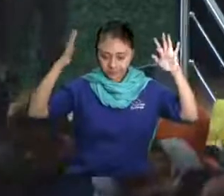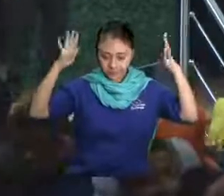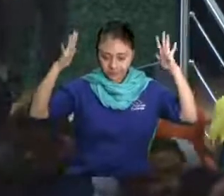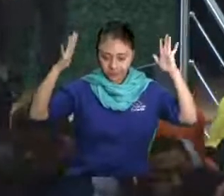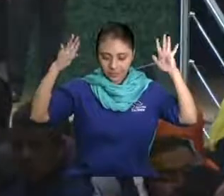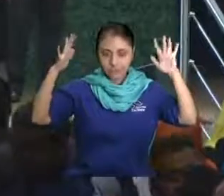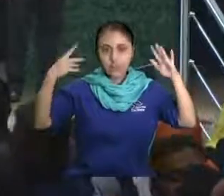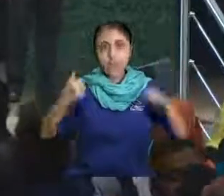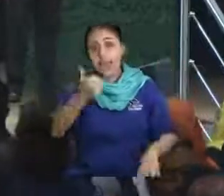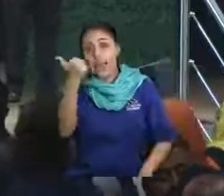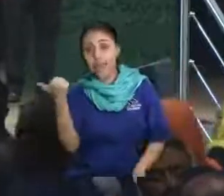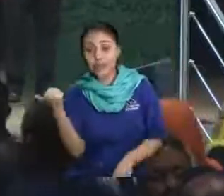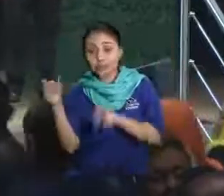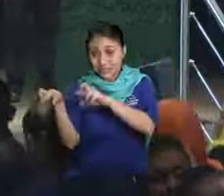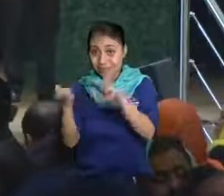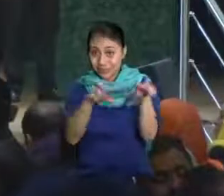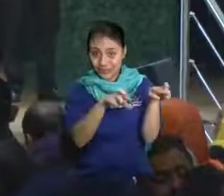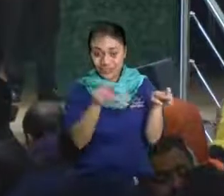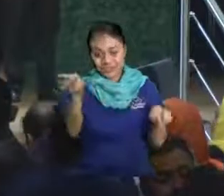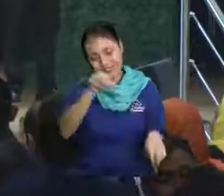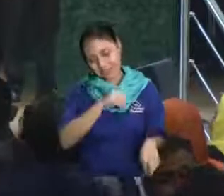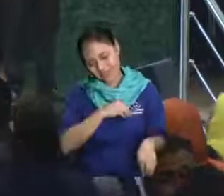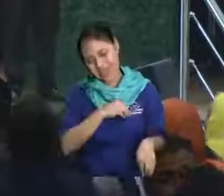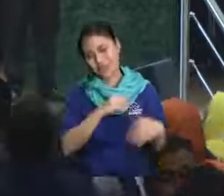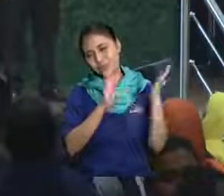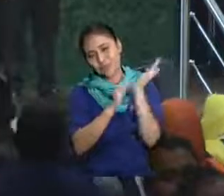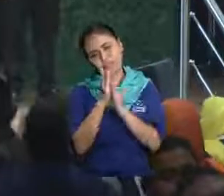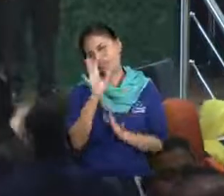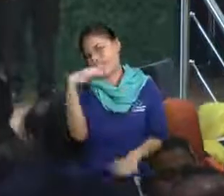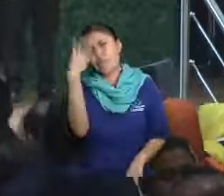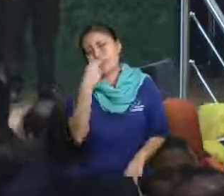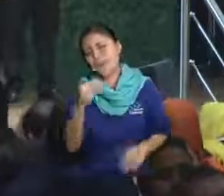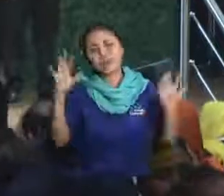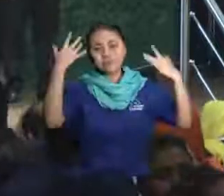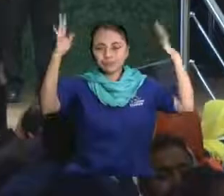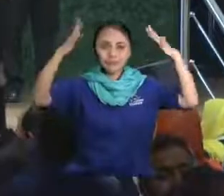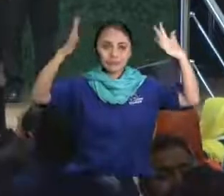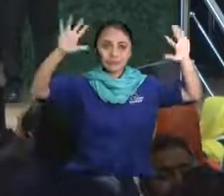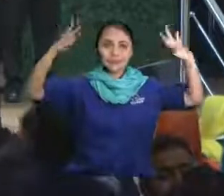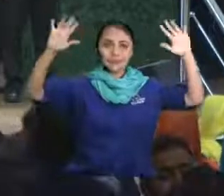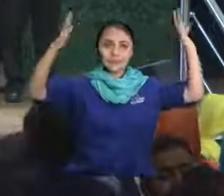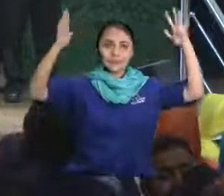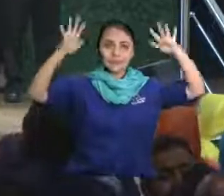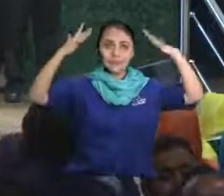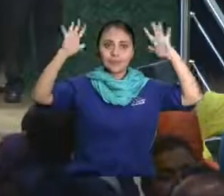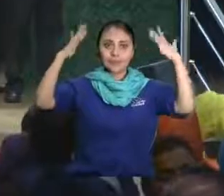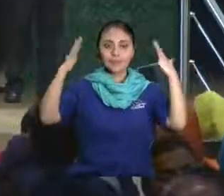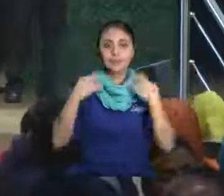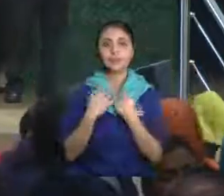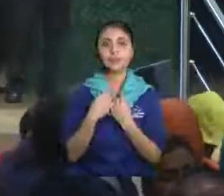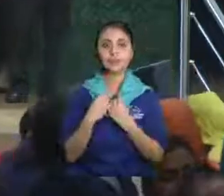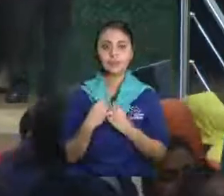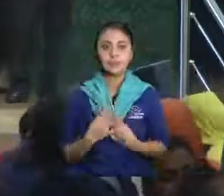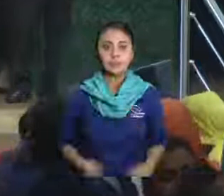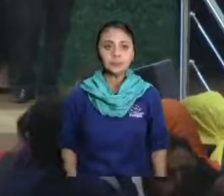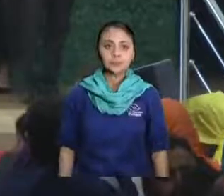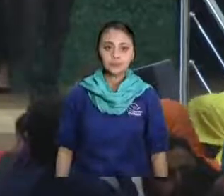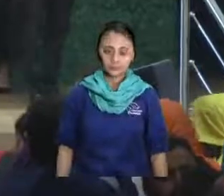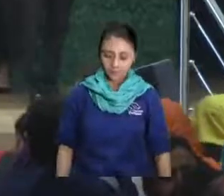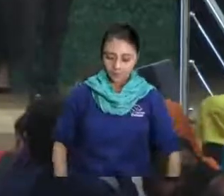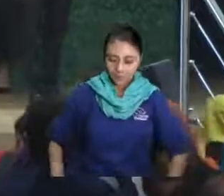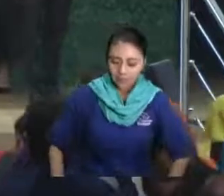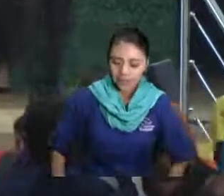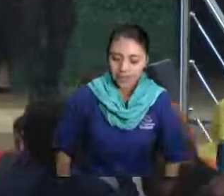Aquí viene otra persona enfrente de mí. Qué lindo, qué hermoso, hermano. No, esto tiene un nombre y se